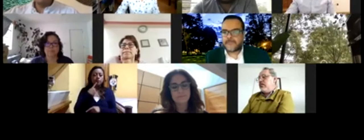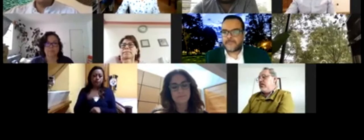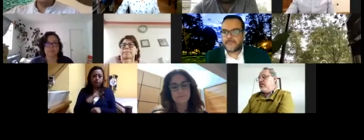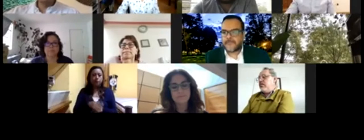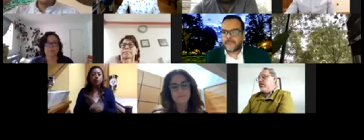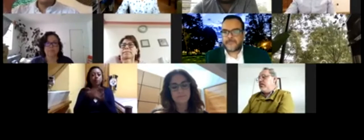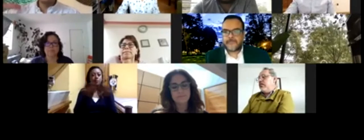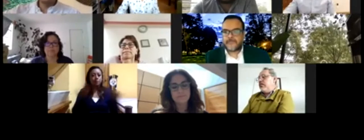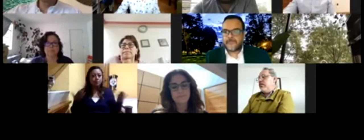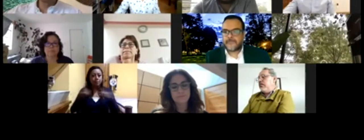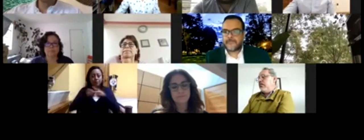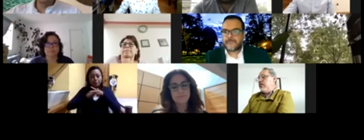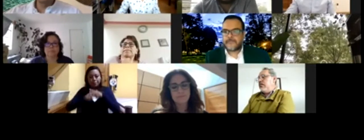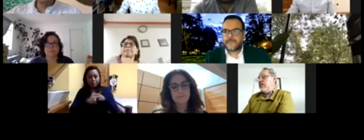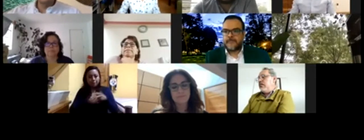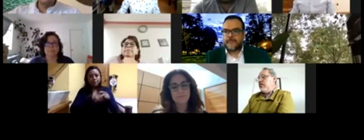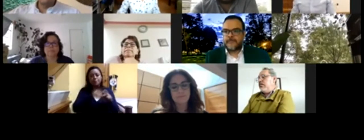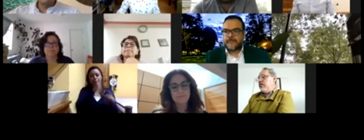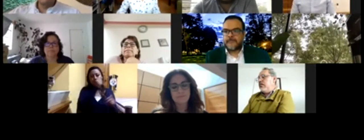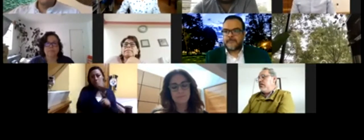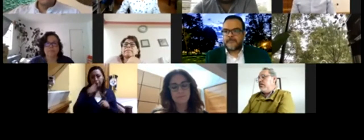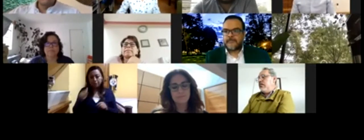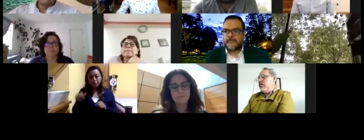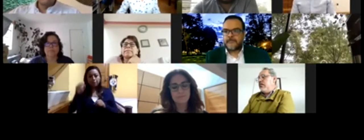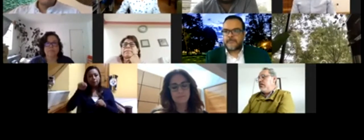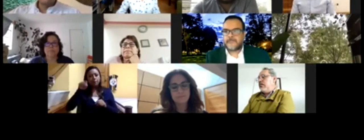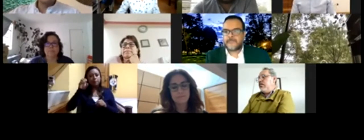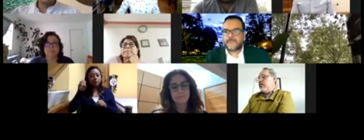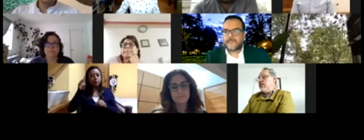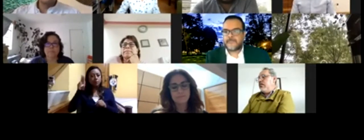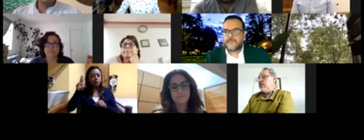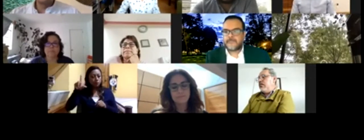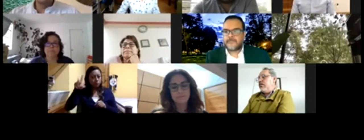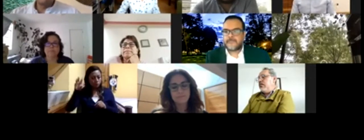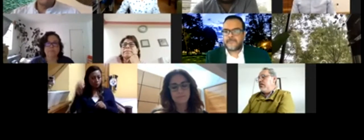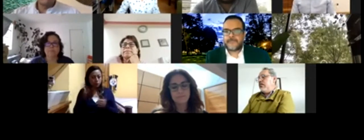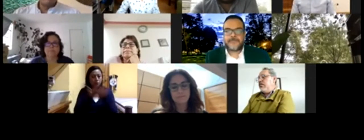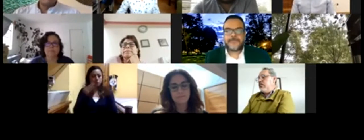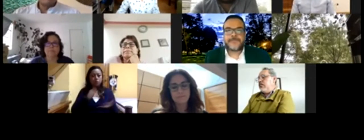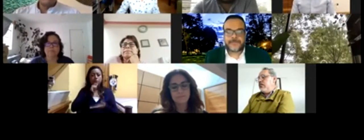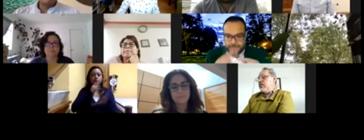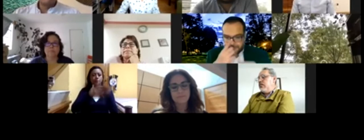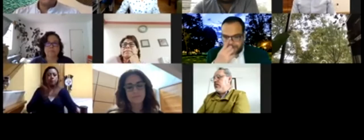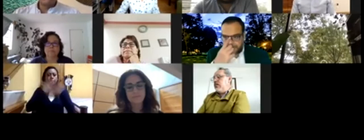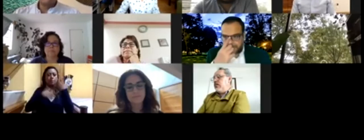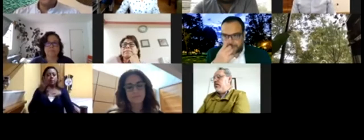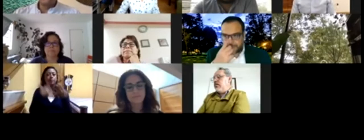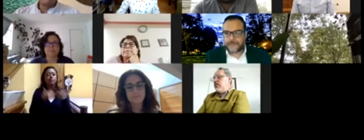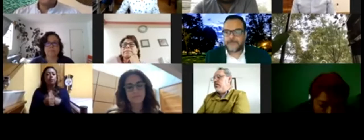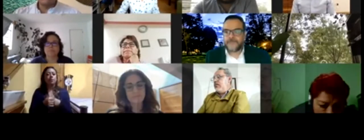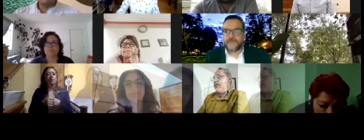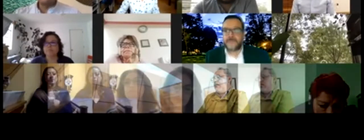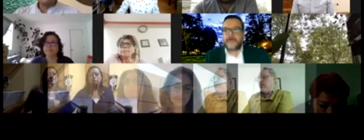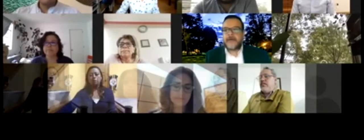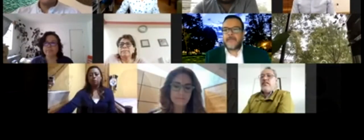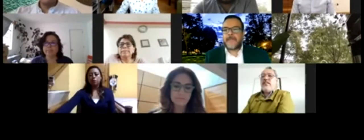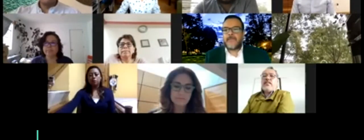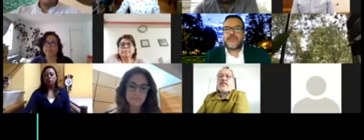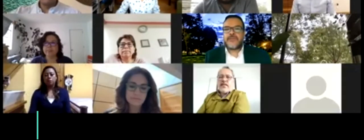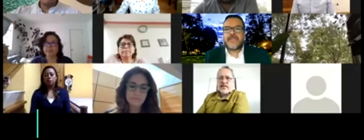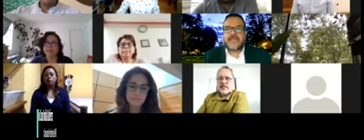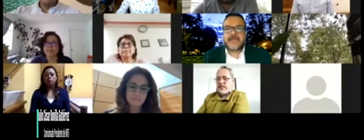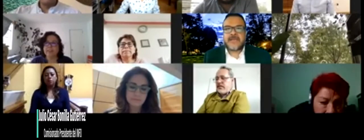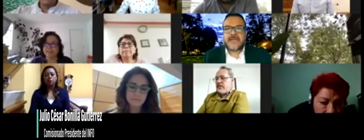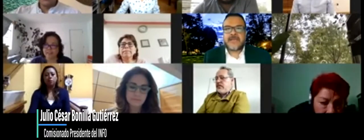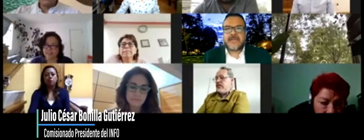los paneles, específicamente de los módulos de capacitación, le cedemos el uso de la palabra al comisionado Julio César Bonilla.